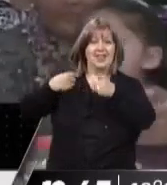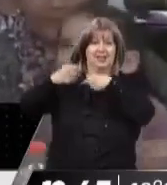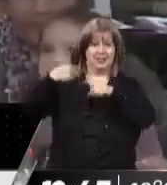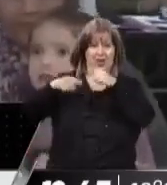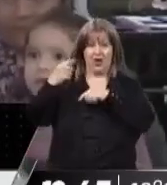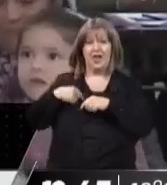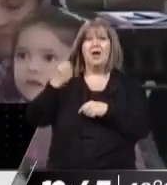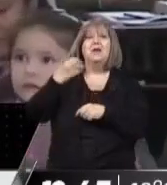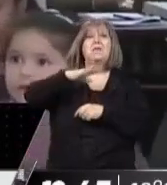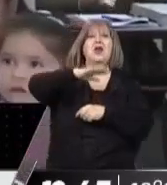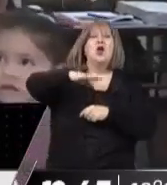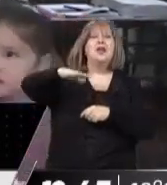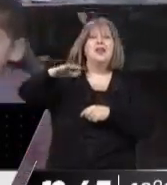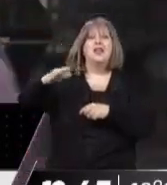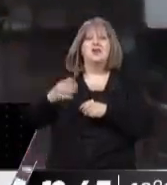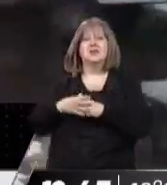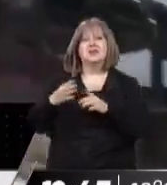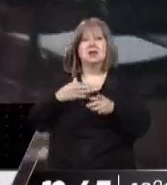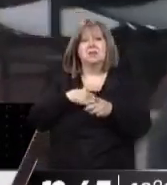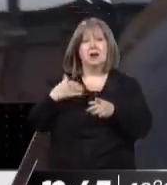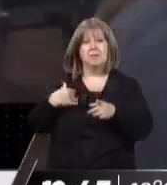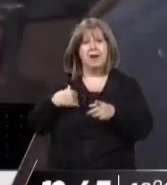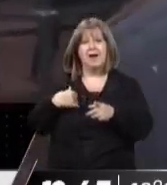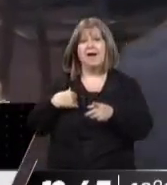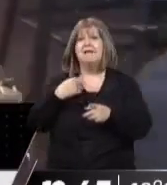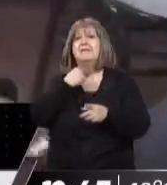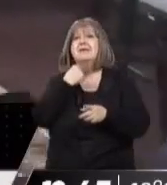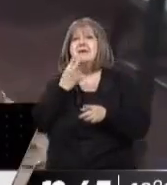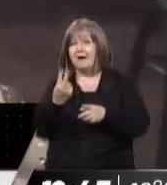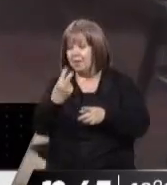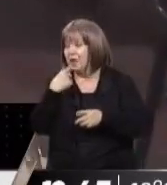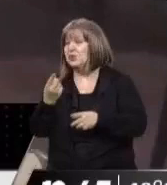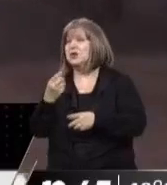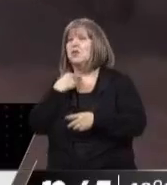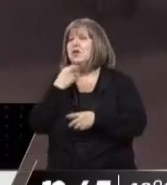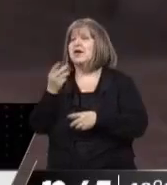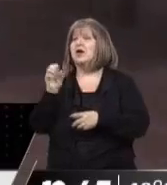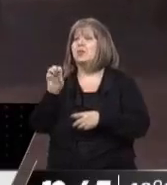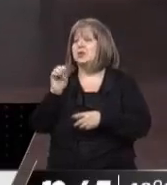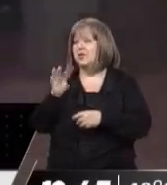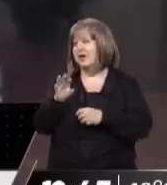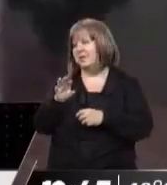primero voy a mostrar a los niños. Claro, tengo muchas madres que... ¿Es tu hija? Sí. ¿Se llama la niña?